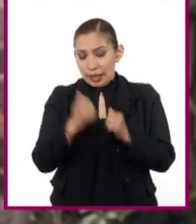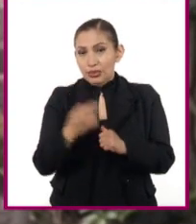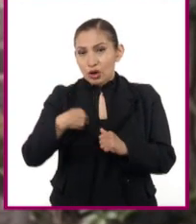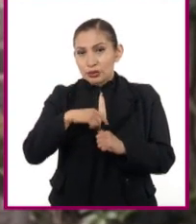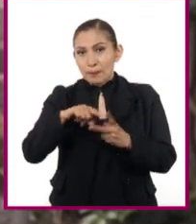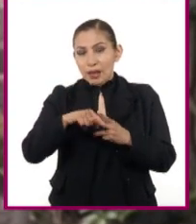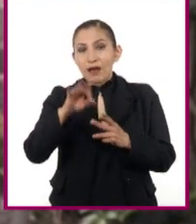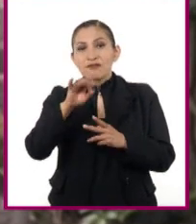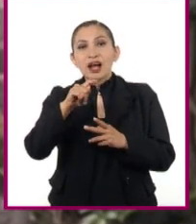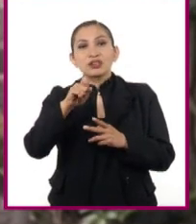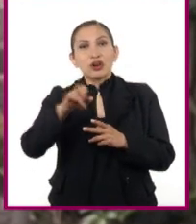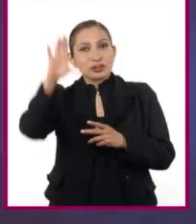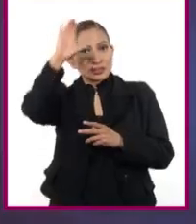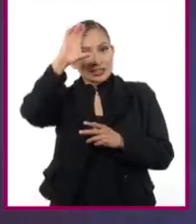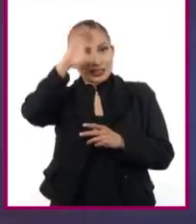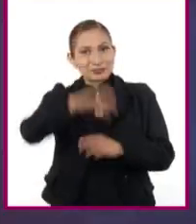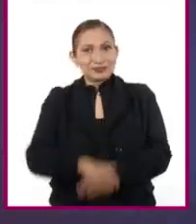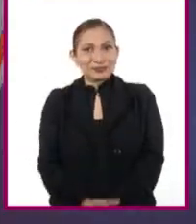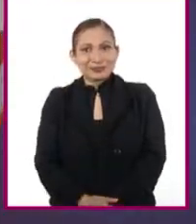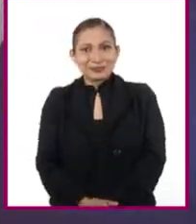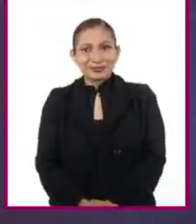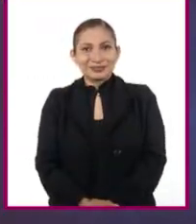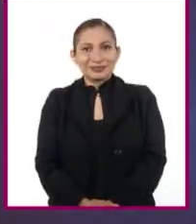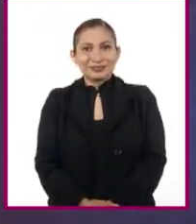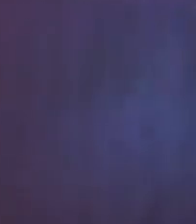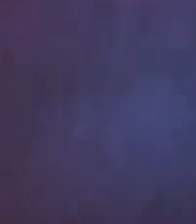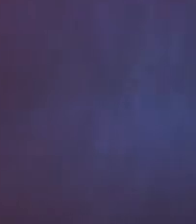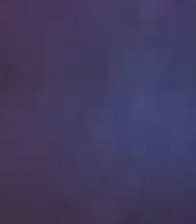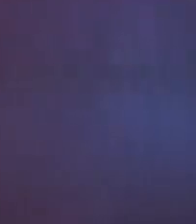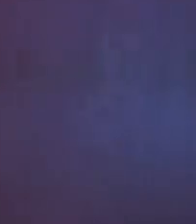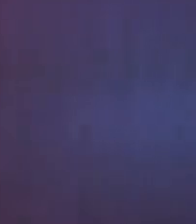nosotros, comenzamos Factor Ciencia.